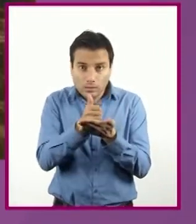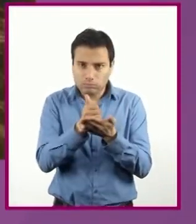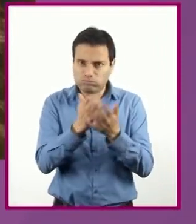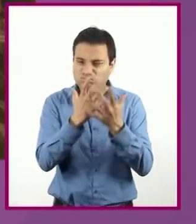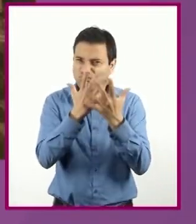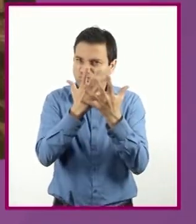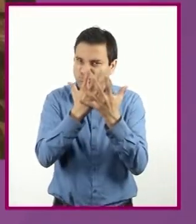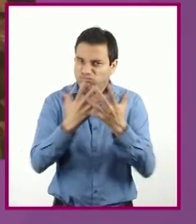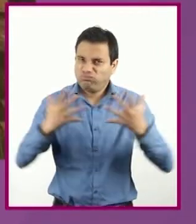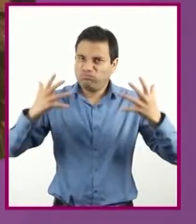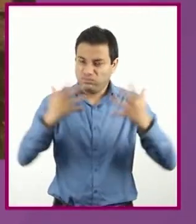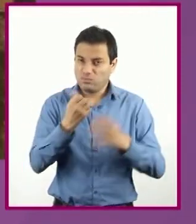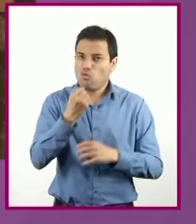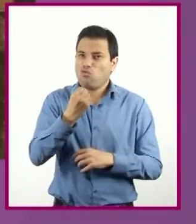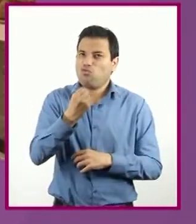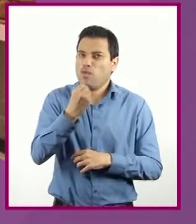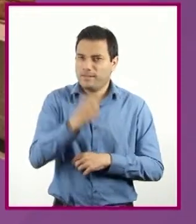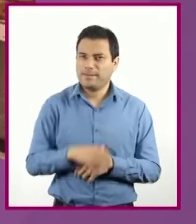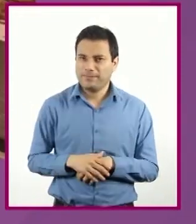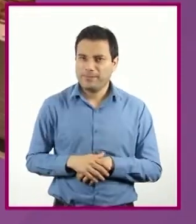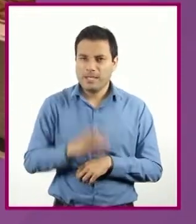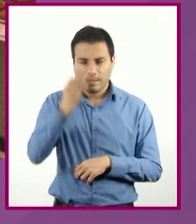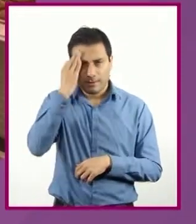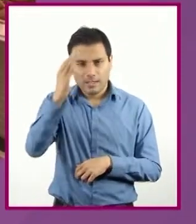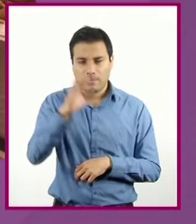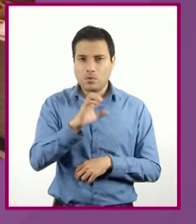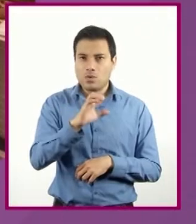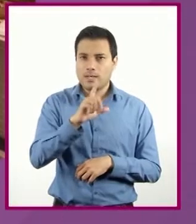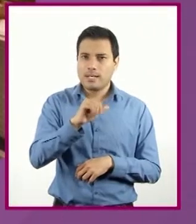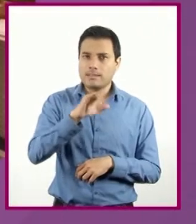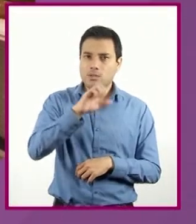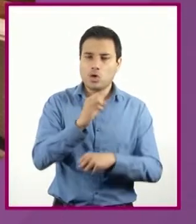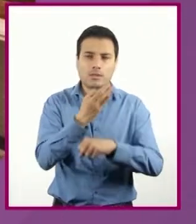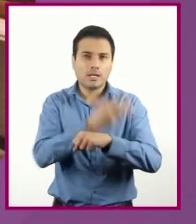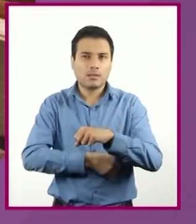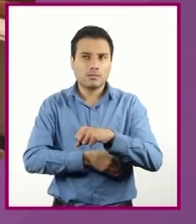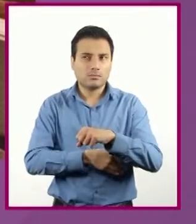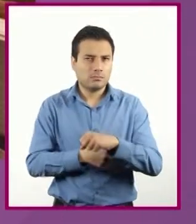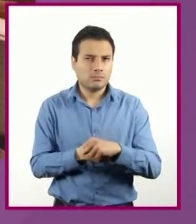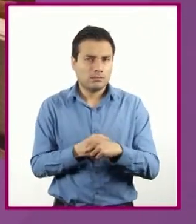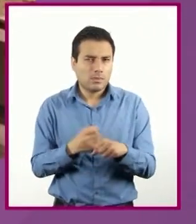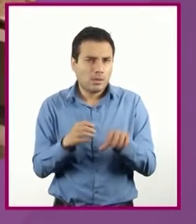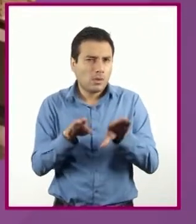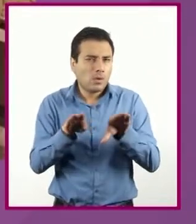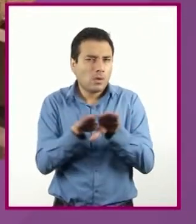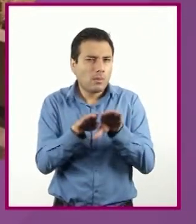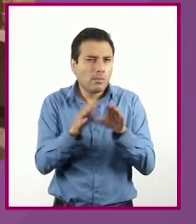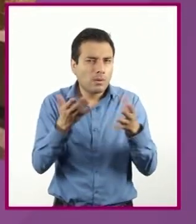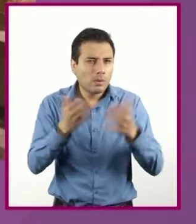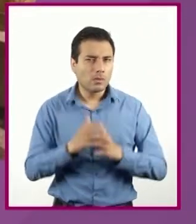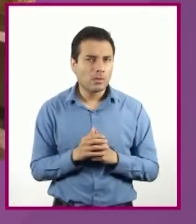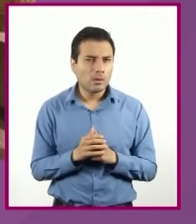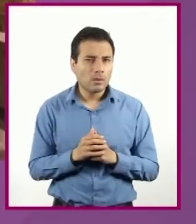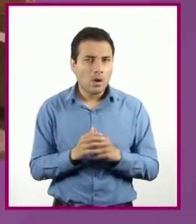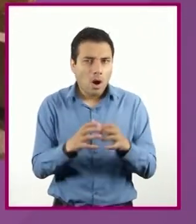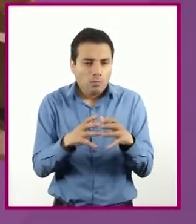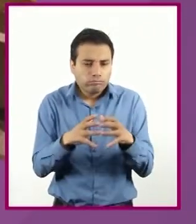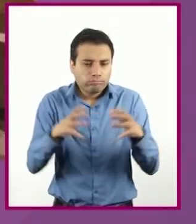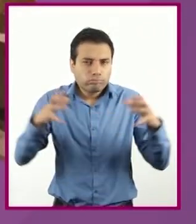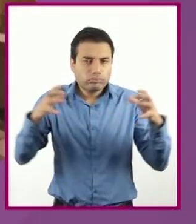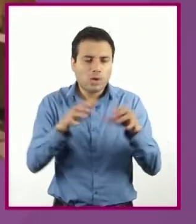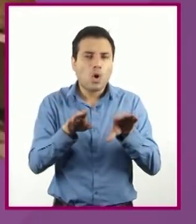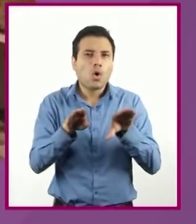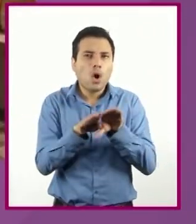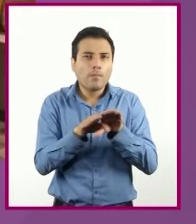e influencia en el periodo clásico tardío, pero ¿cómo lograron esta expansión? ¿Cómo era el modo de vida que